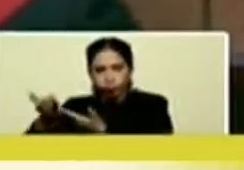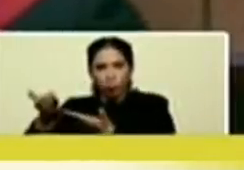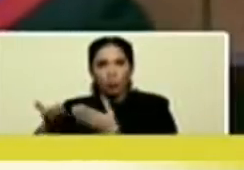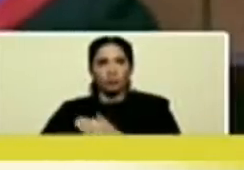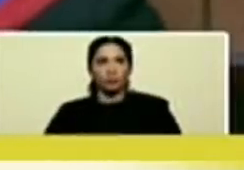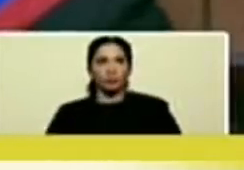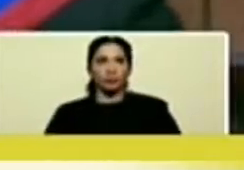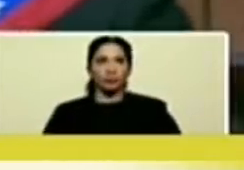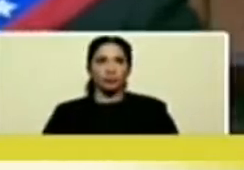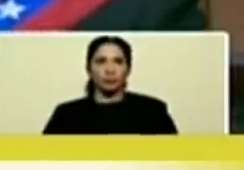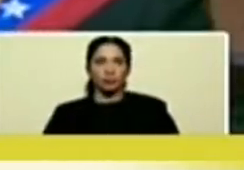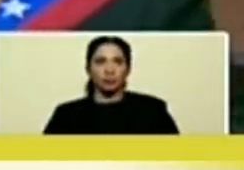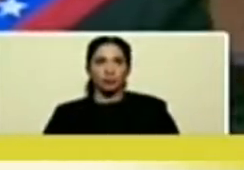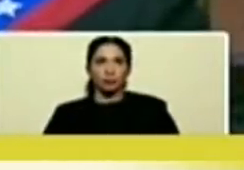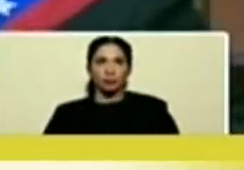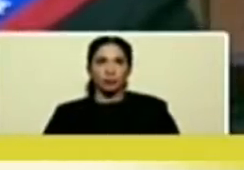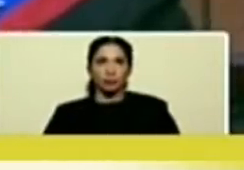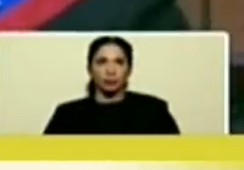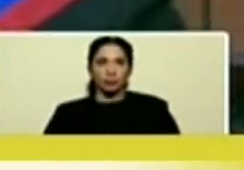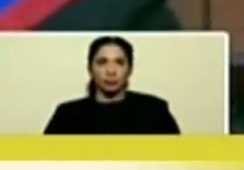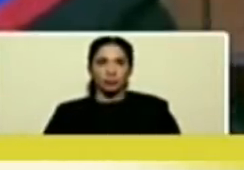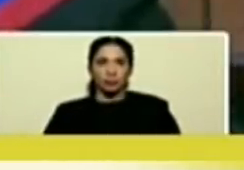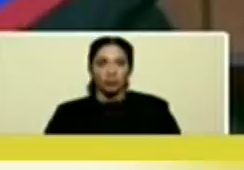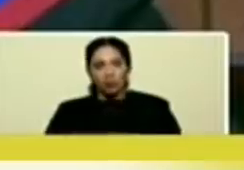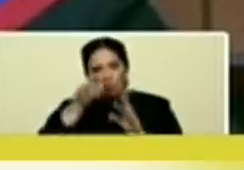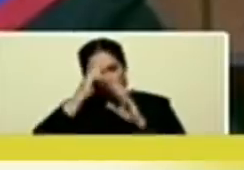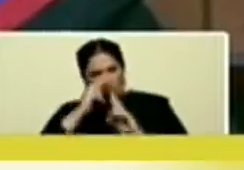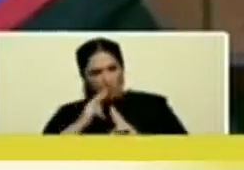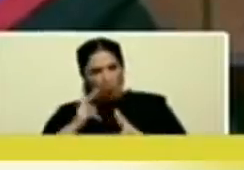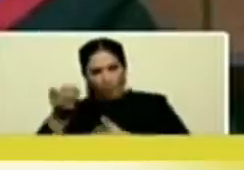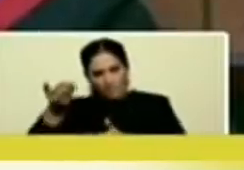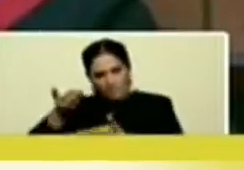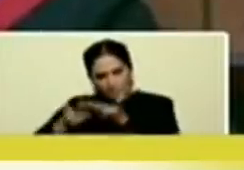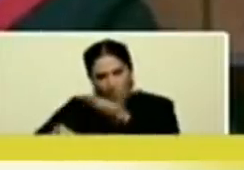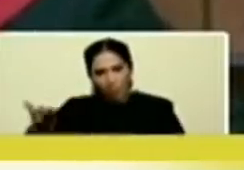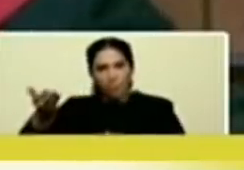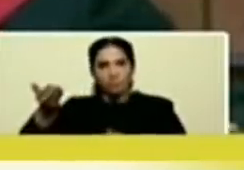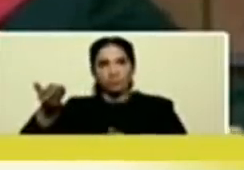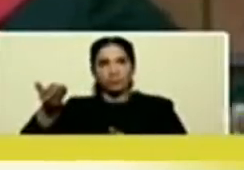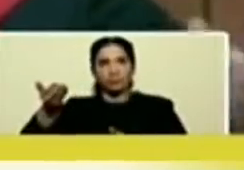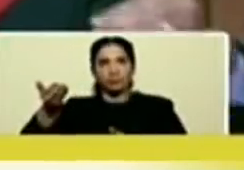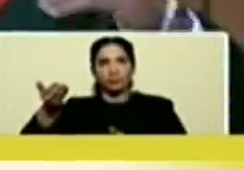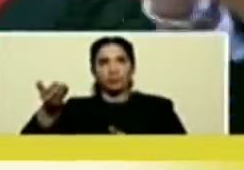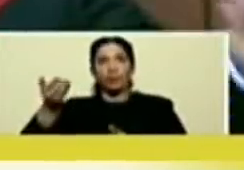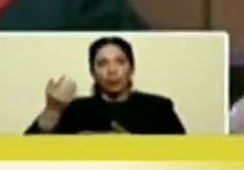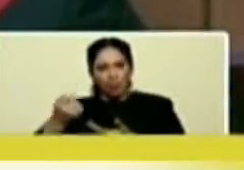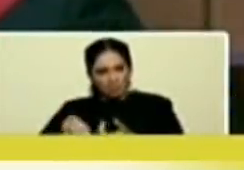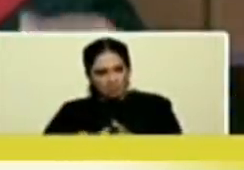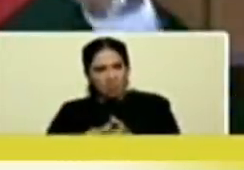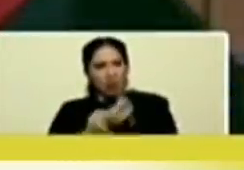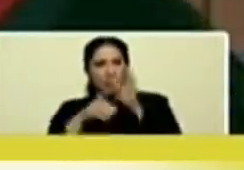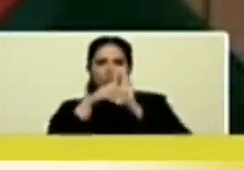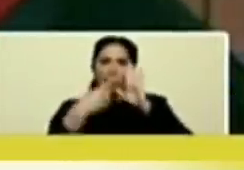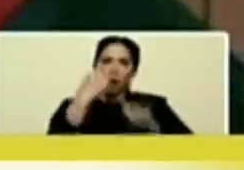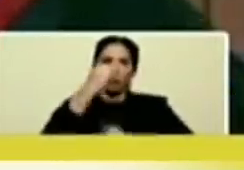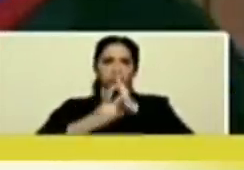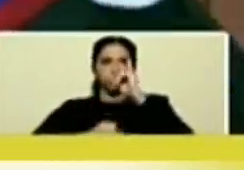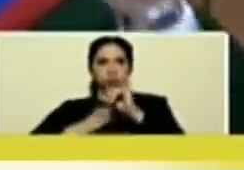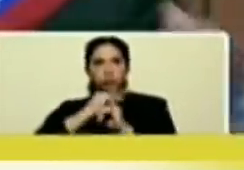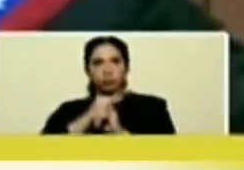concretadas en negociaciones con Xi Jinping, en sus vínculos con Rusia, con Siria, con Irán, con Palestina también. De hecho, hizo